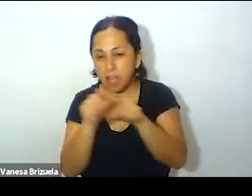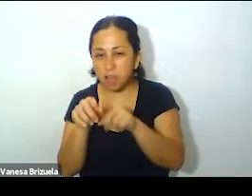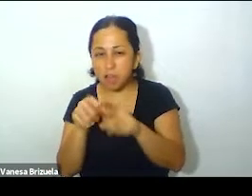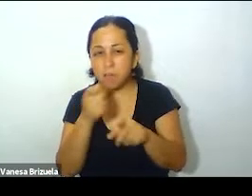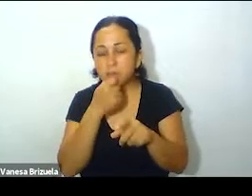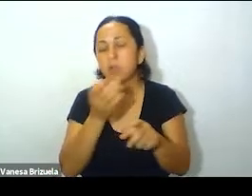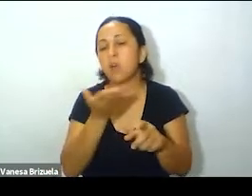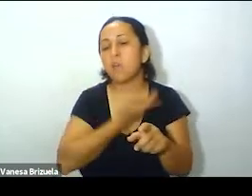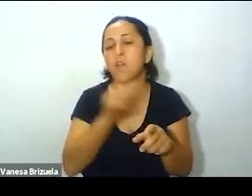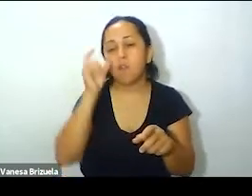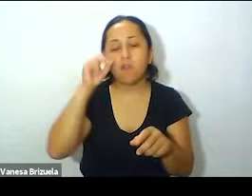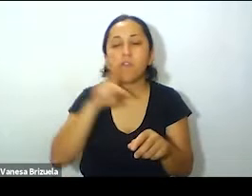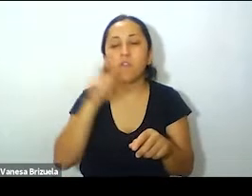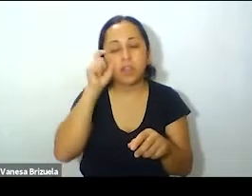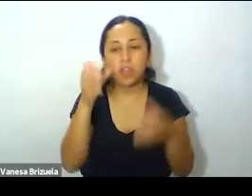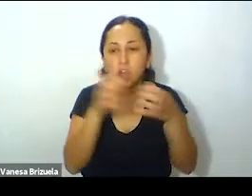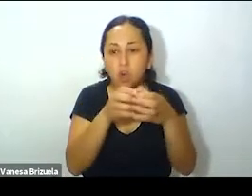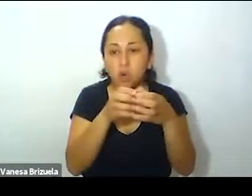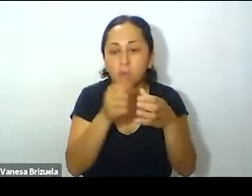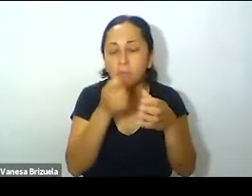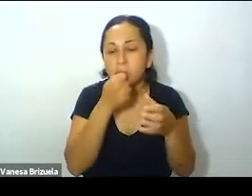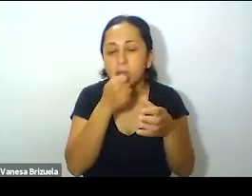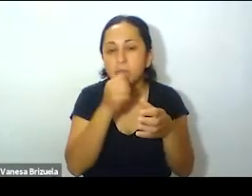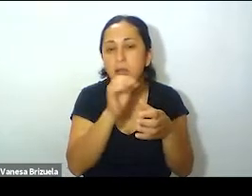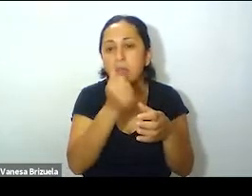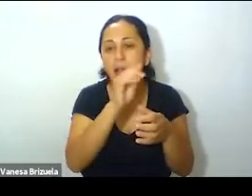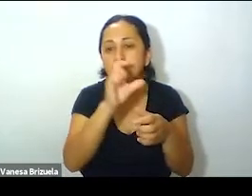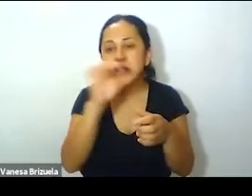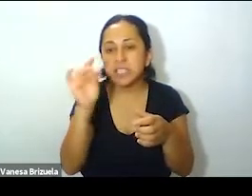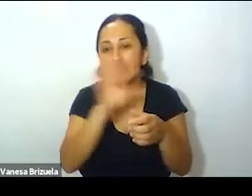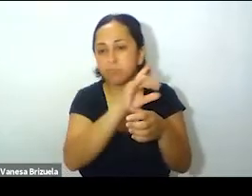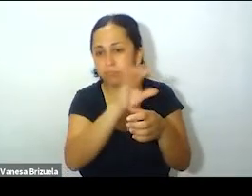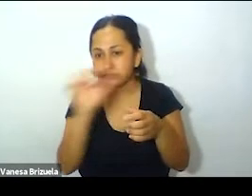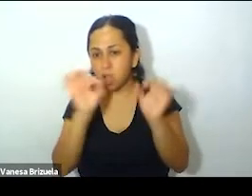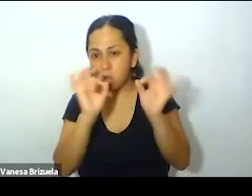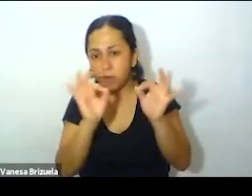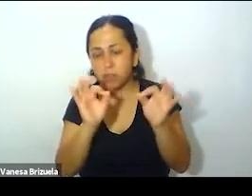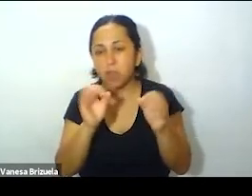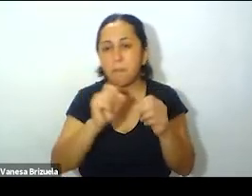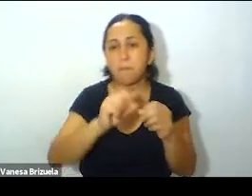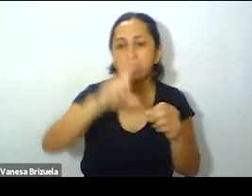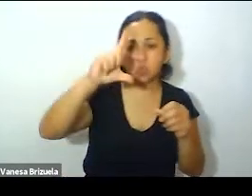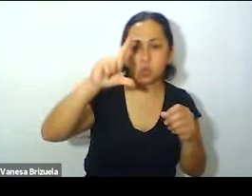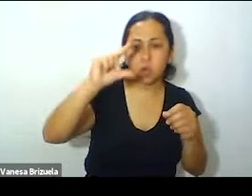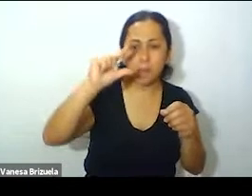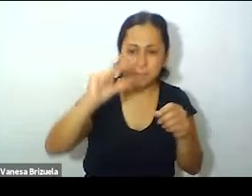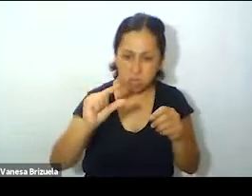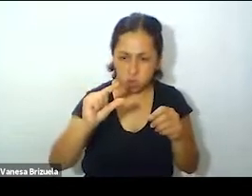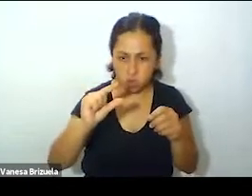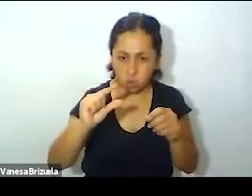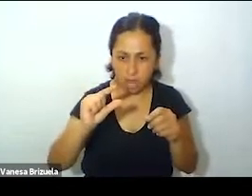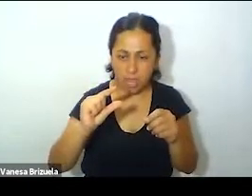comunes. Sería un grupo, el abecedario completo, más las mayúsculas,